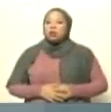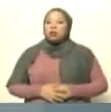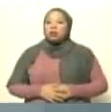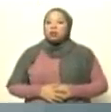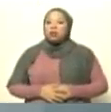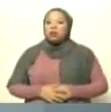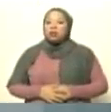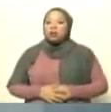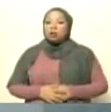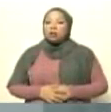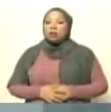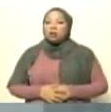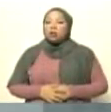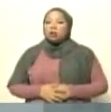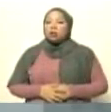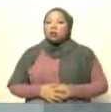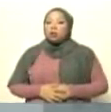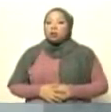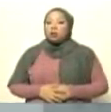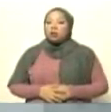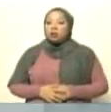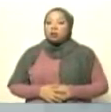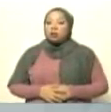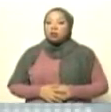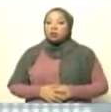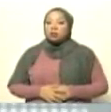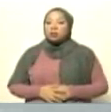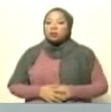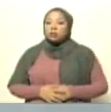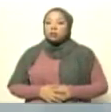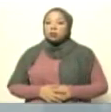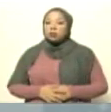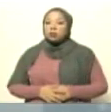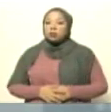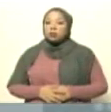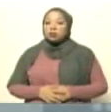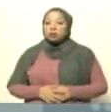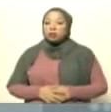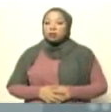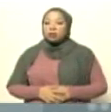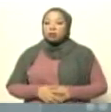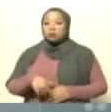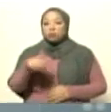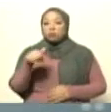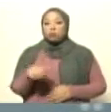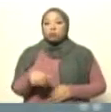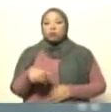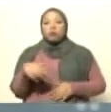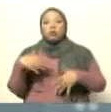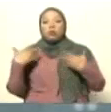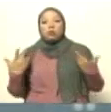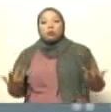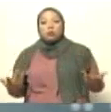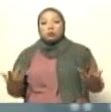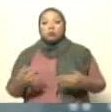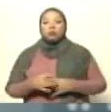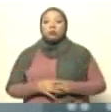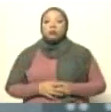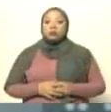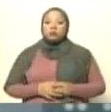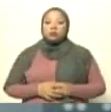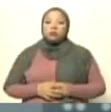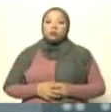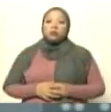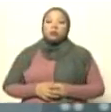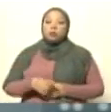Y ocurrió un fenómeno que es una gran recomendación que le hacemos a los pueblos que quieran hacer una revolución,